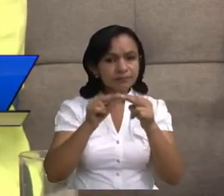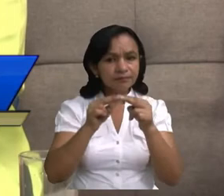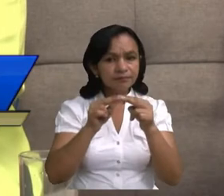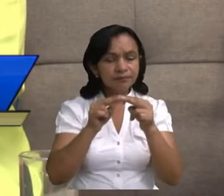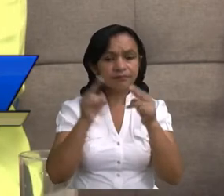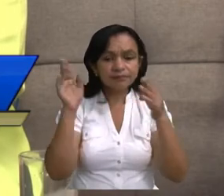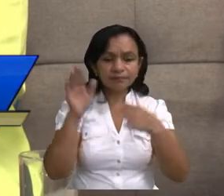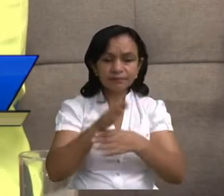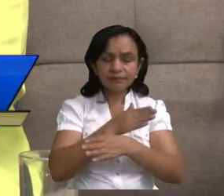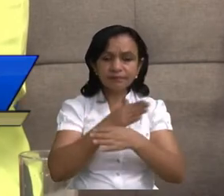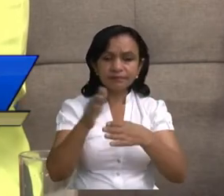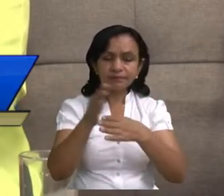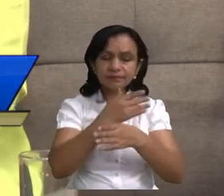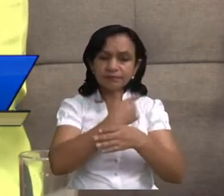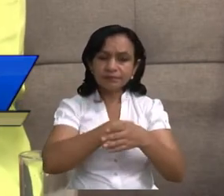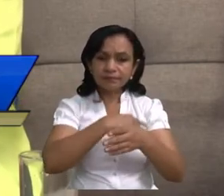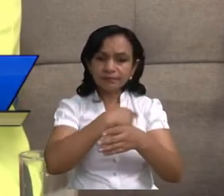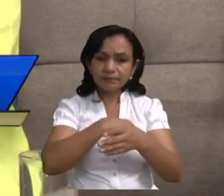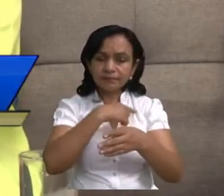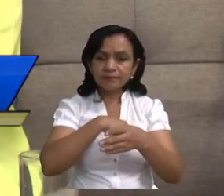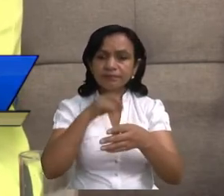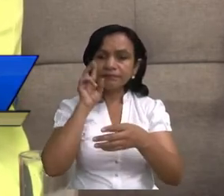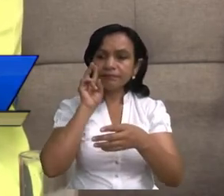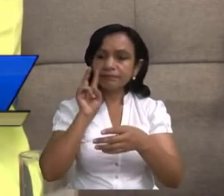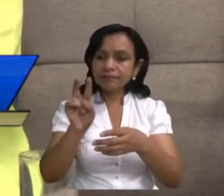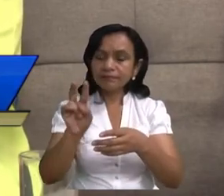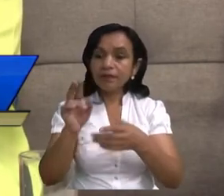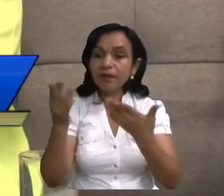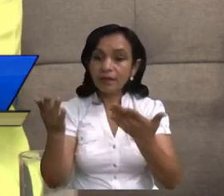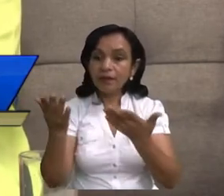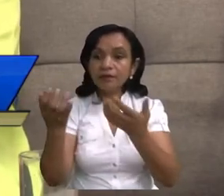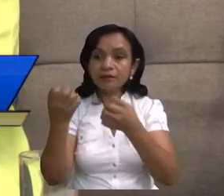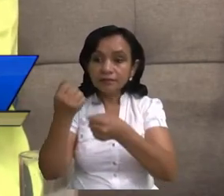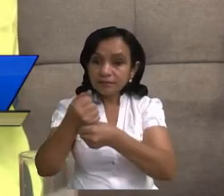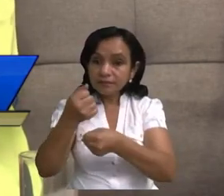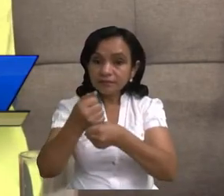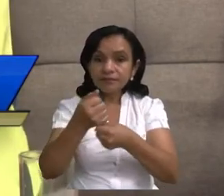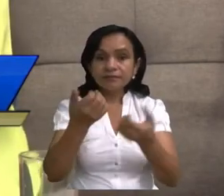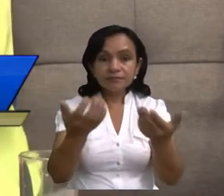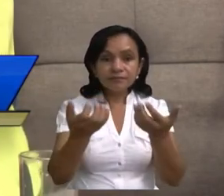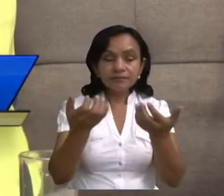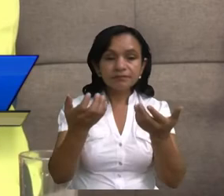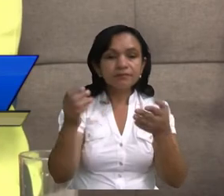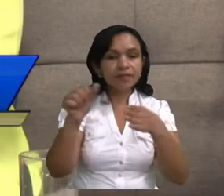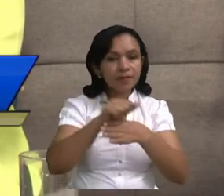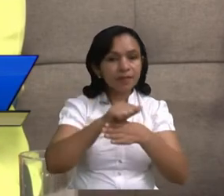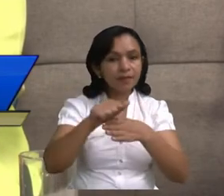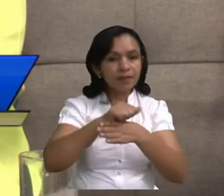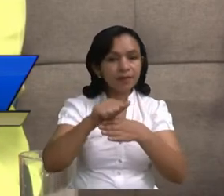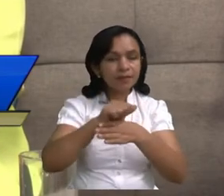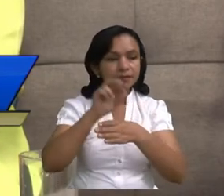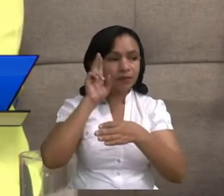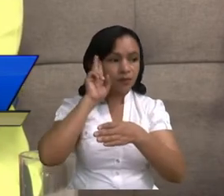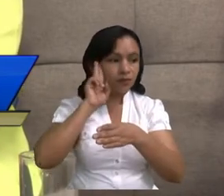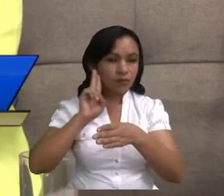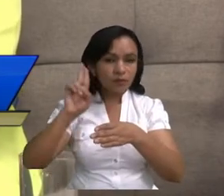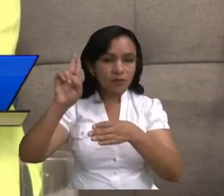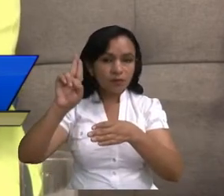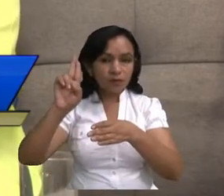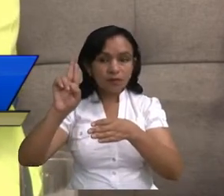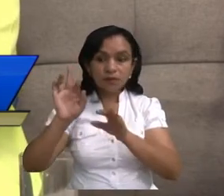las escuelas, con su posible centro laboral, porque nosotros tenemos estructuradas las prácticas. O sea, tenemos prácticas que son